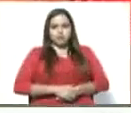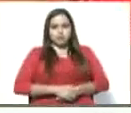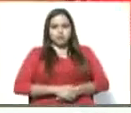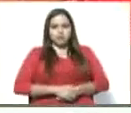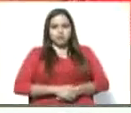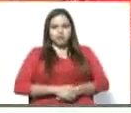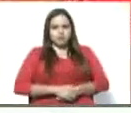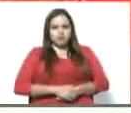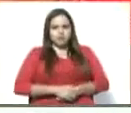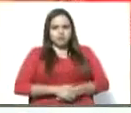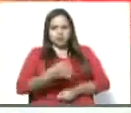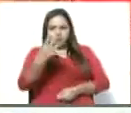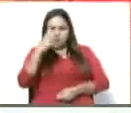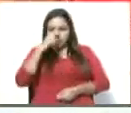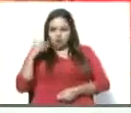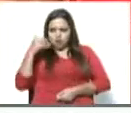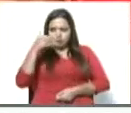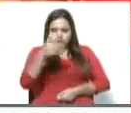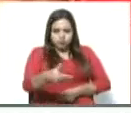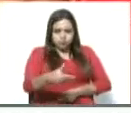el anterior, ya hace 4 años.